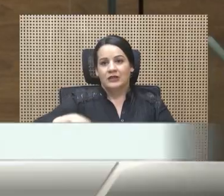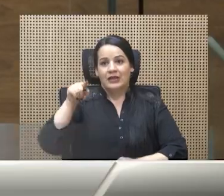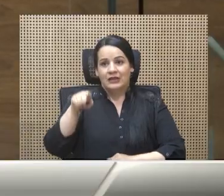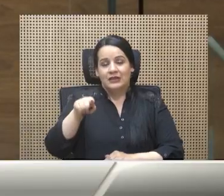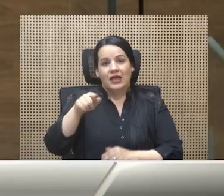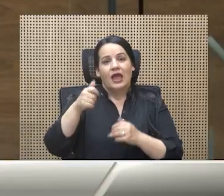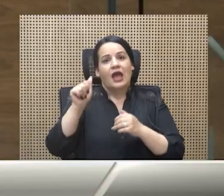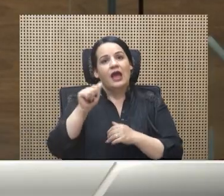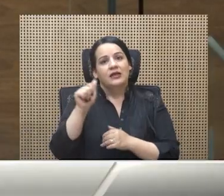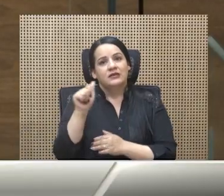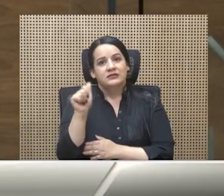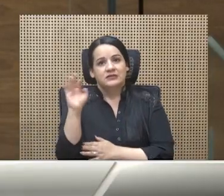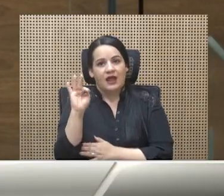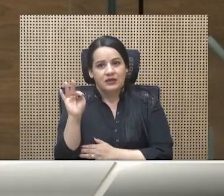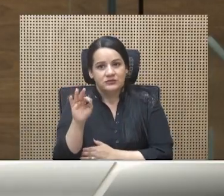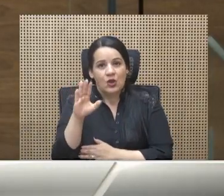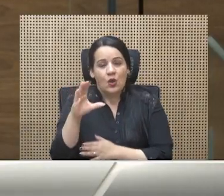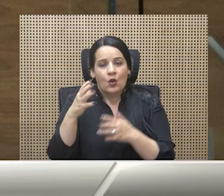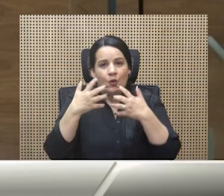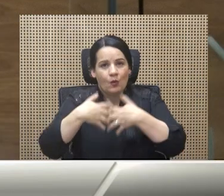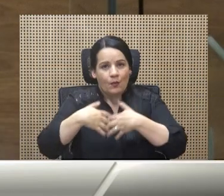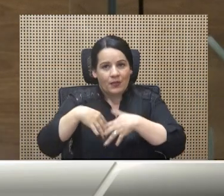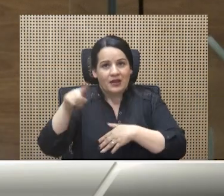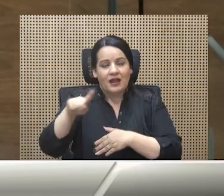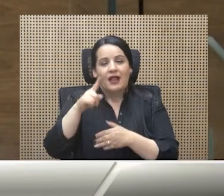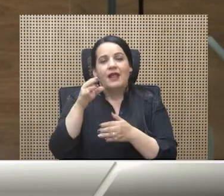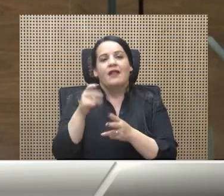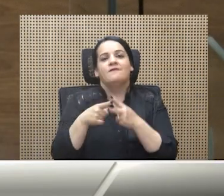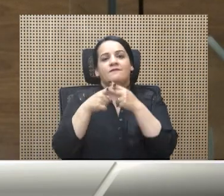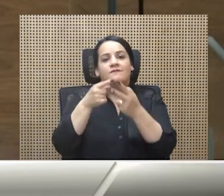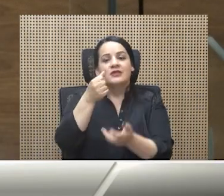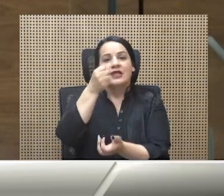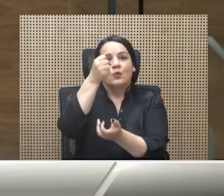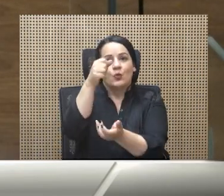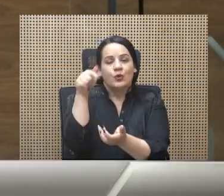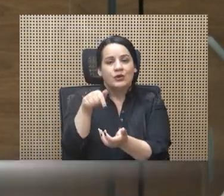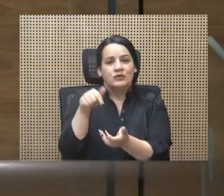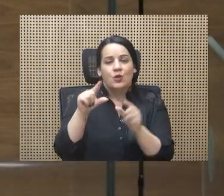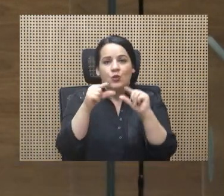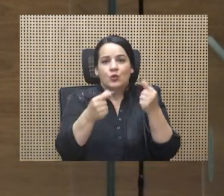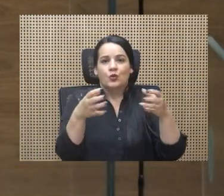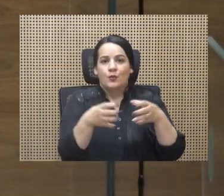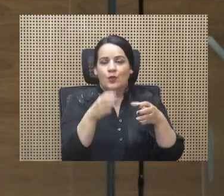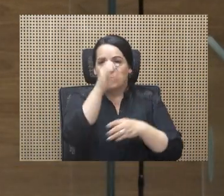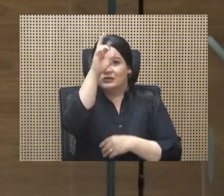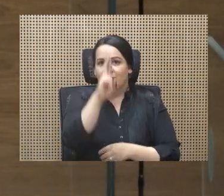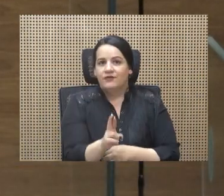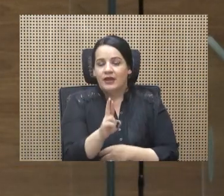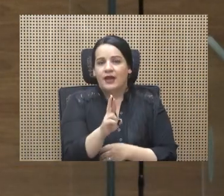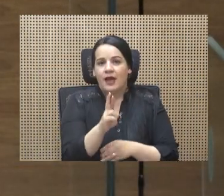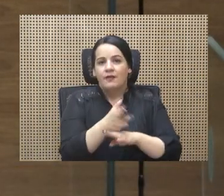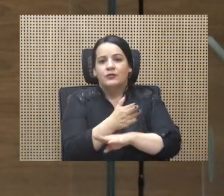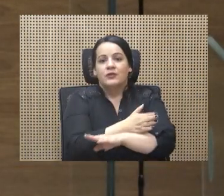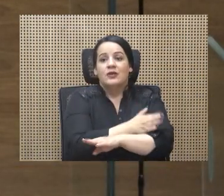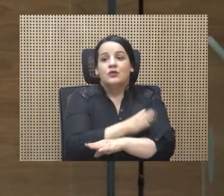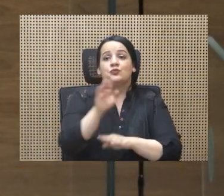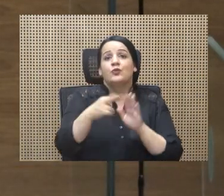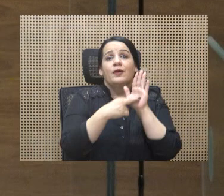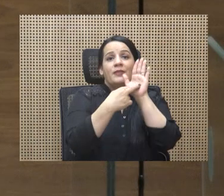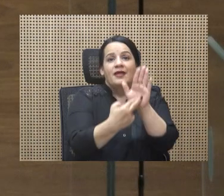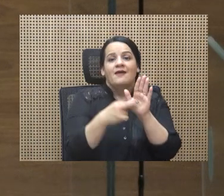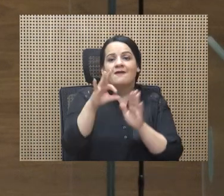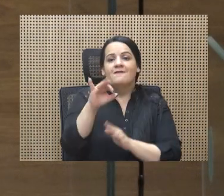el fideicomiso grupo Costa Rica próspera del cual su representada era fiduciaria